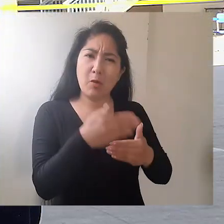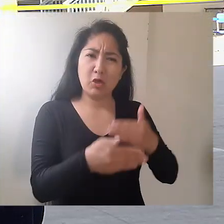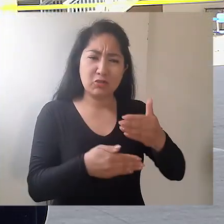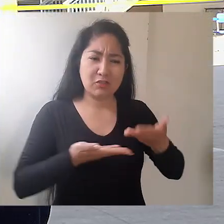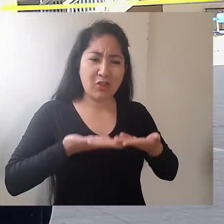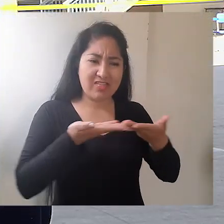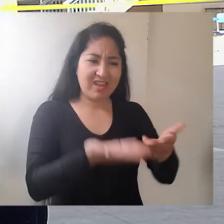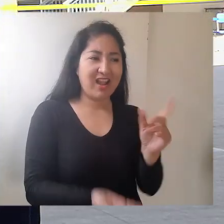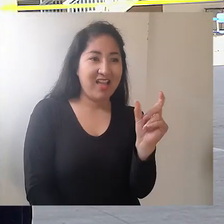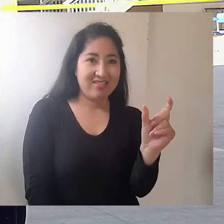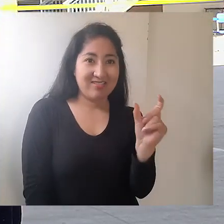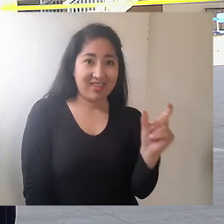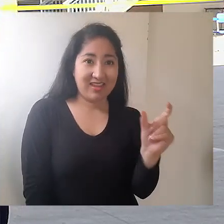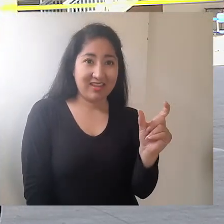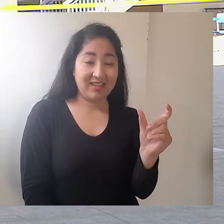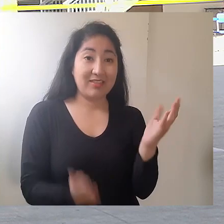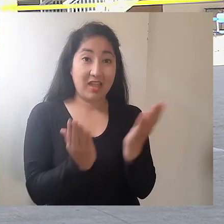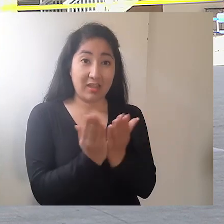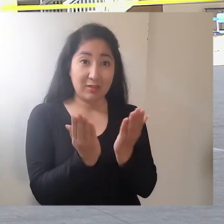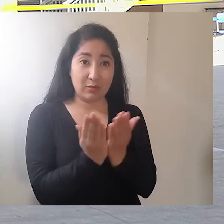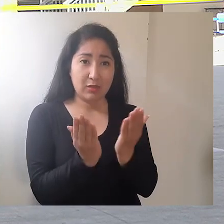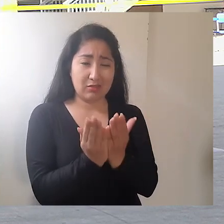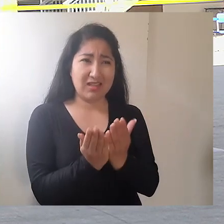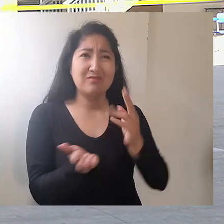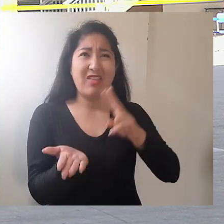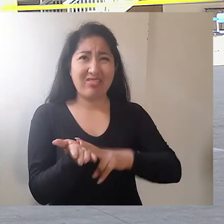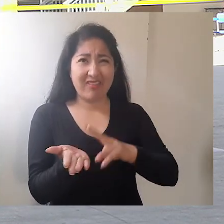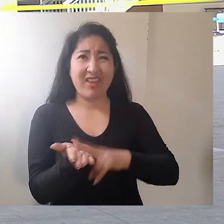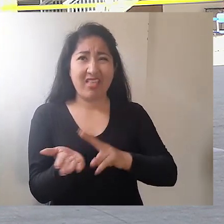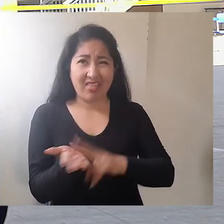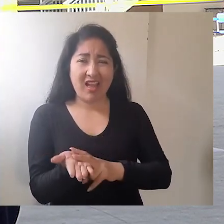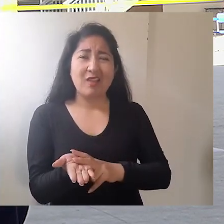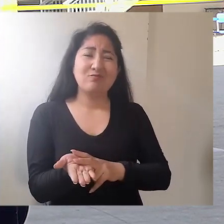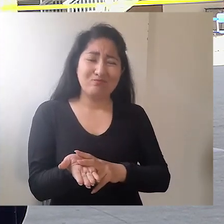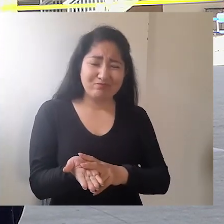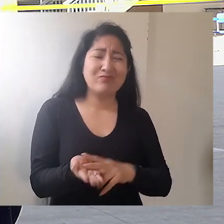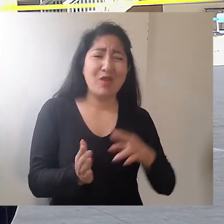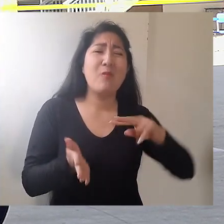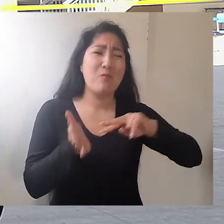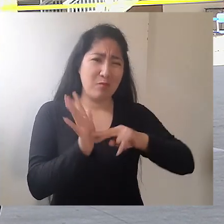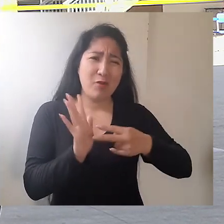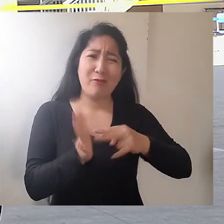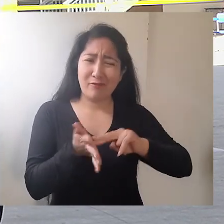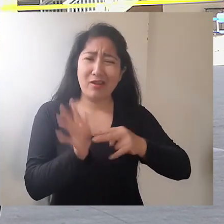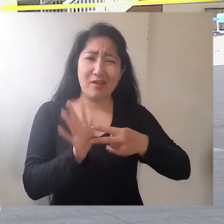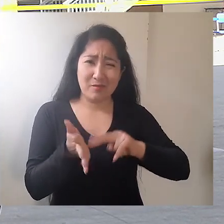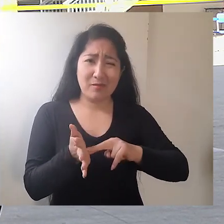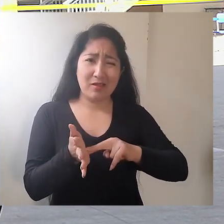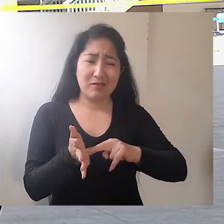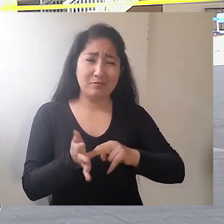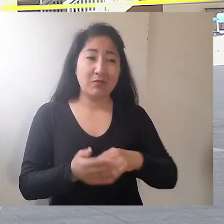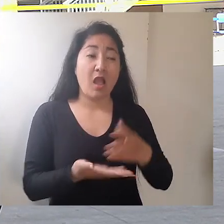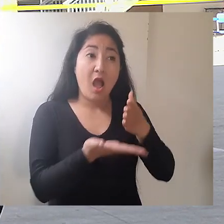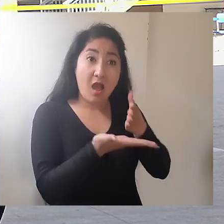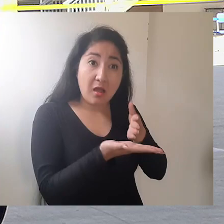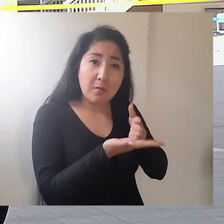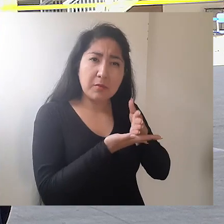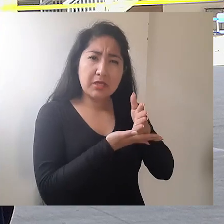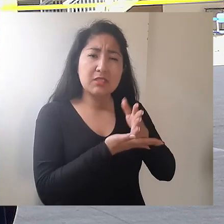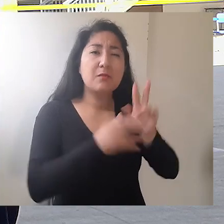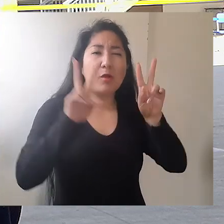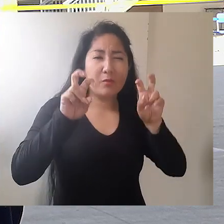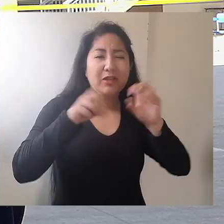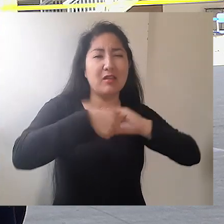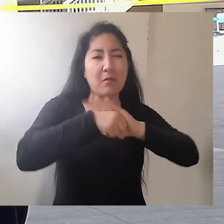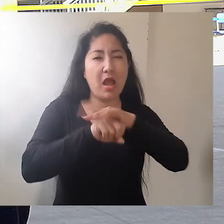proceso de la entrega de la tarjeta nacional estudiantil en realidad no ha estado exenta de problemas. En un